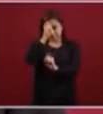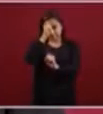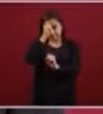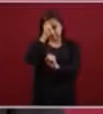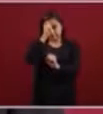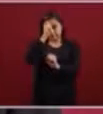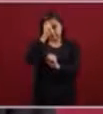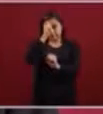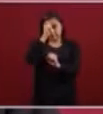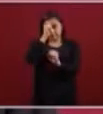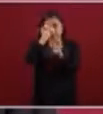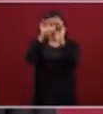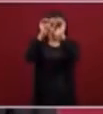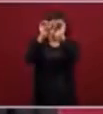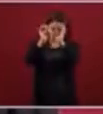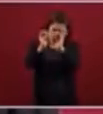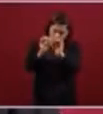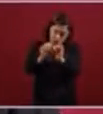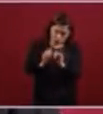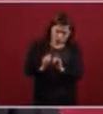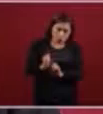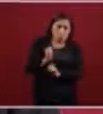del caso Culiacán,